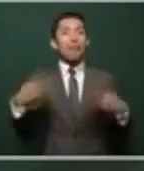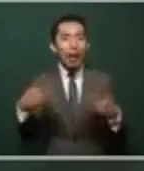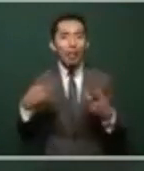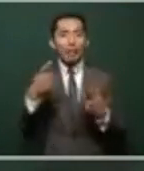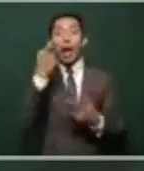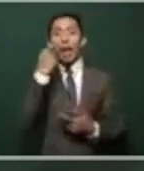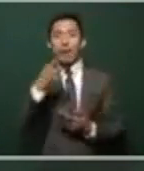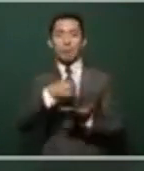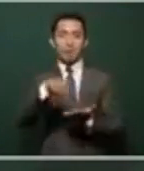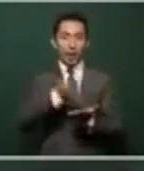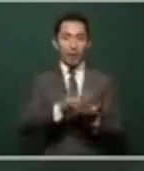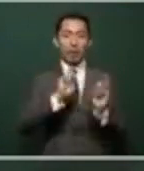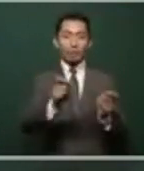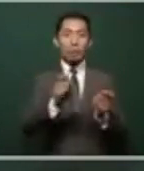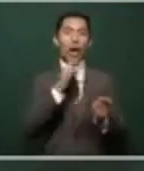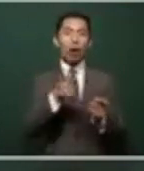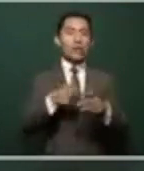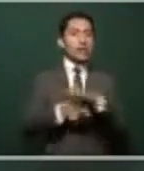plazas,